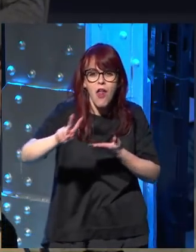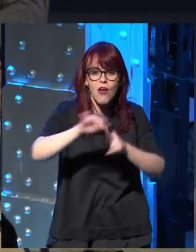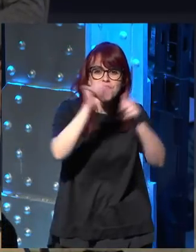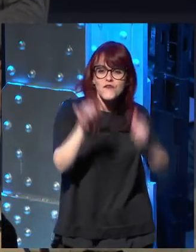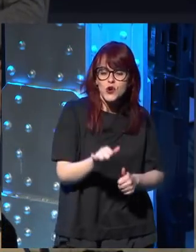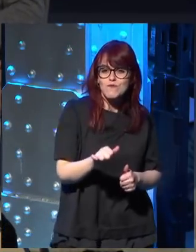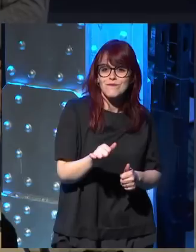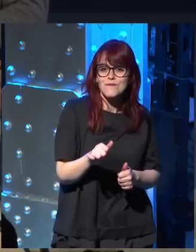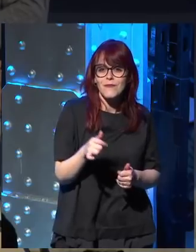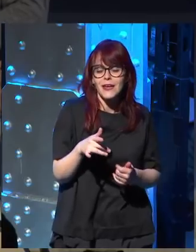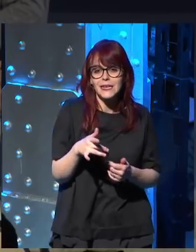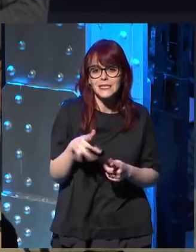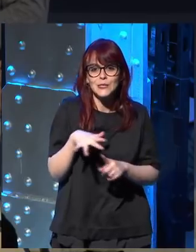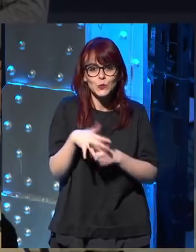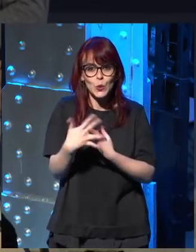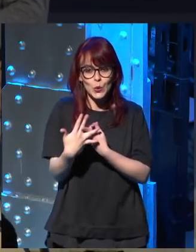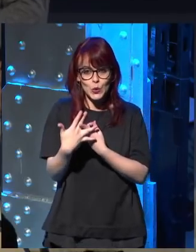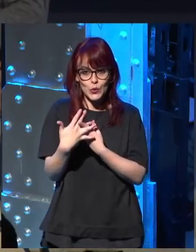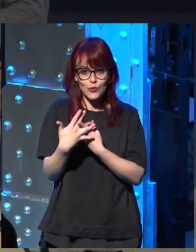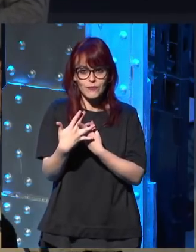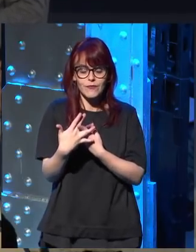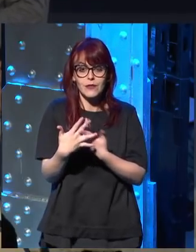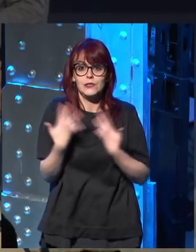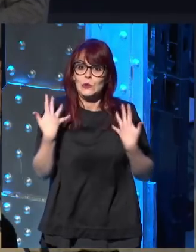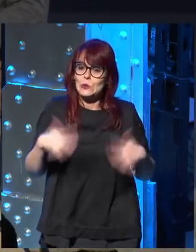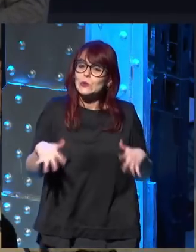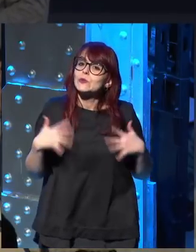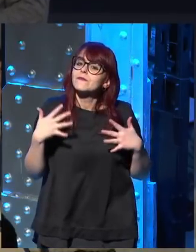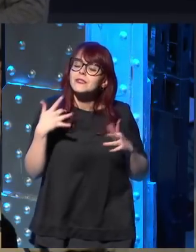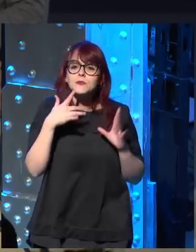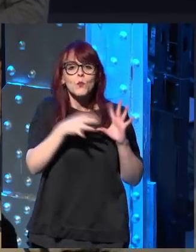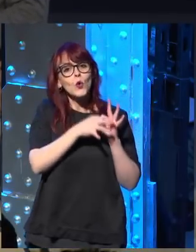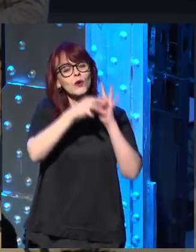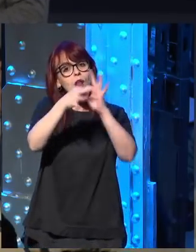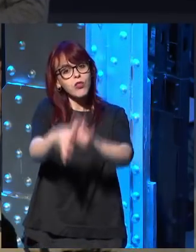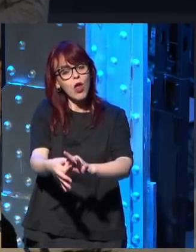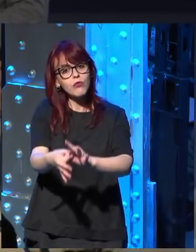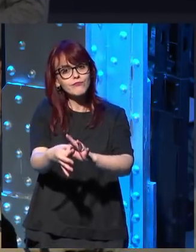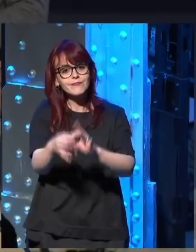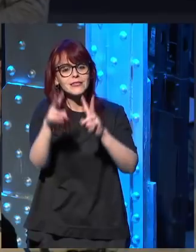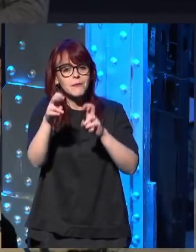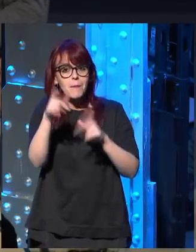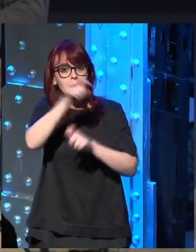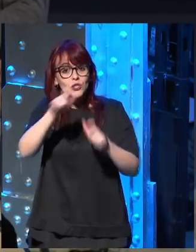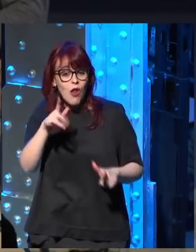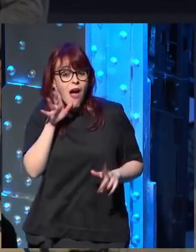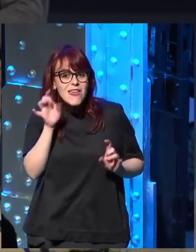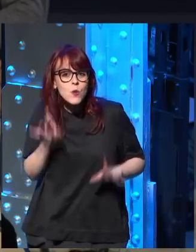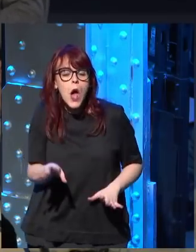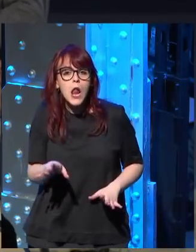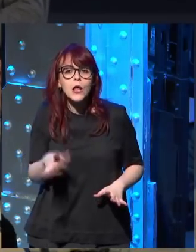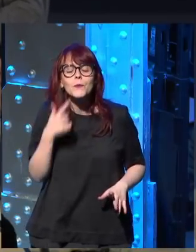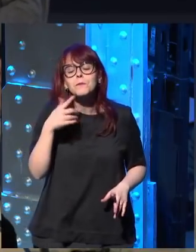Es como, digamos, como el eje de todo esto, y claro, tiene mucho que ver con esta gente. Yo recuerdo cuando vi